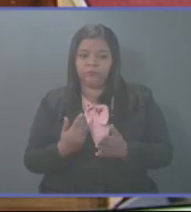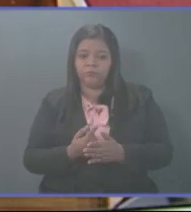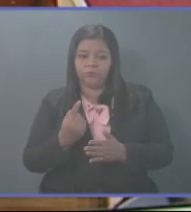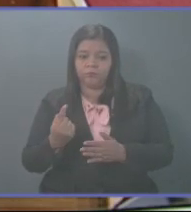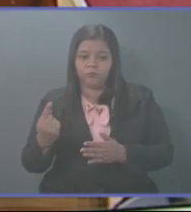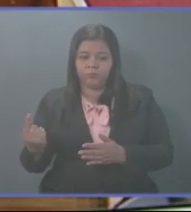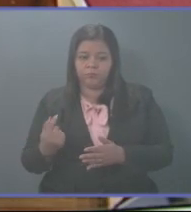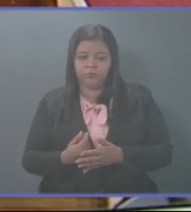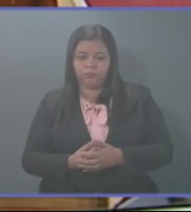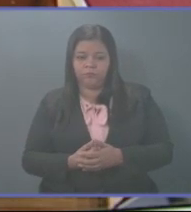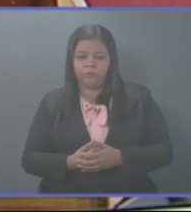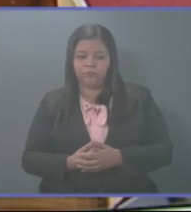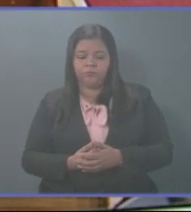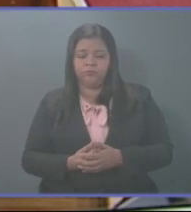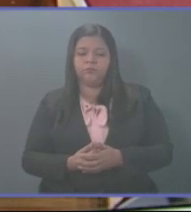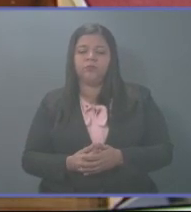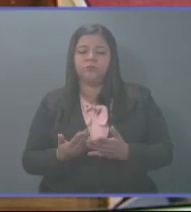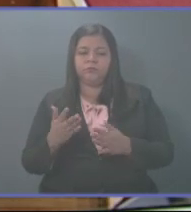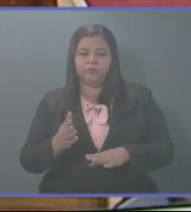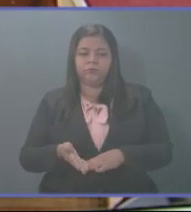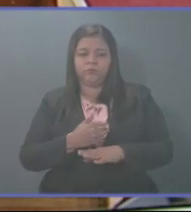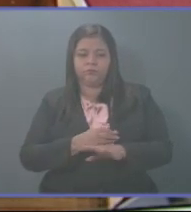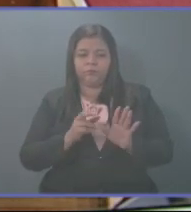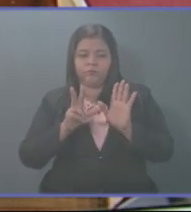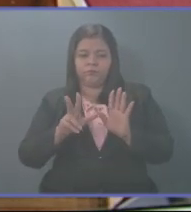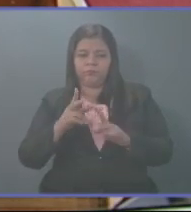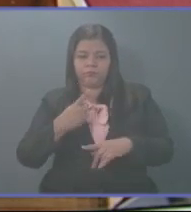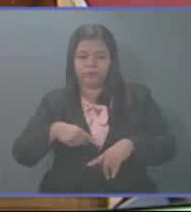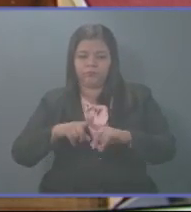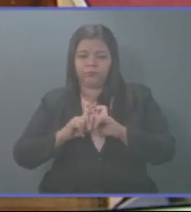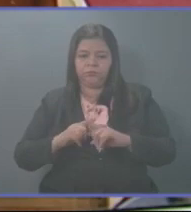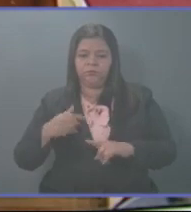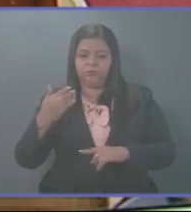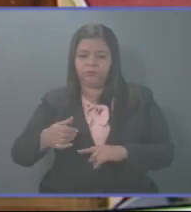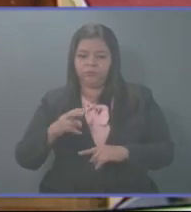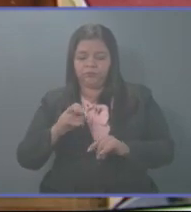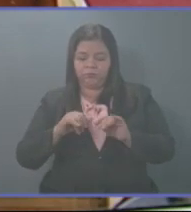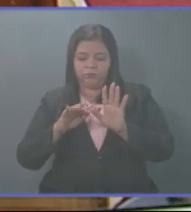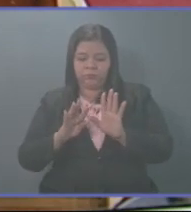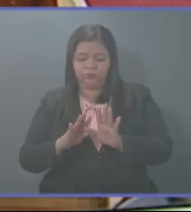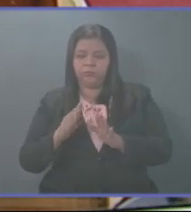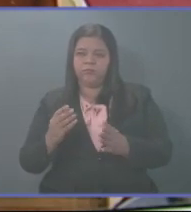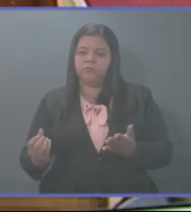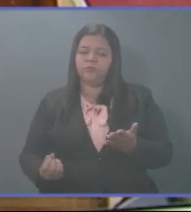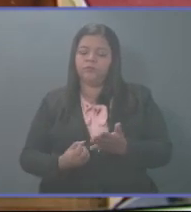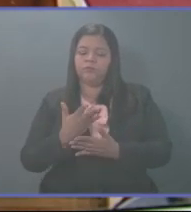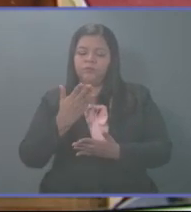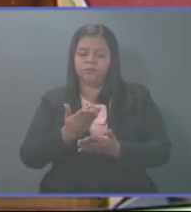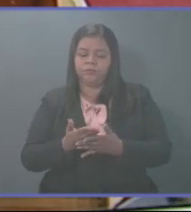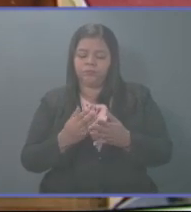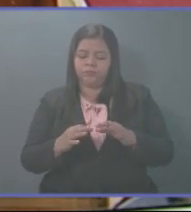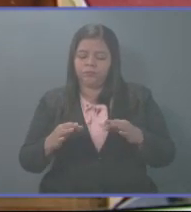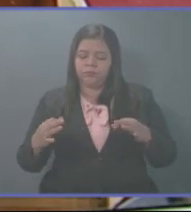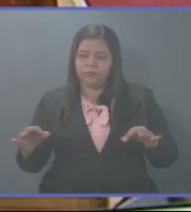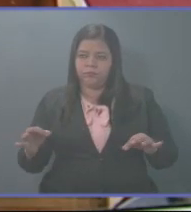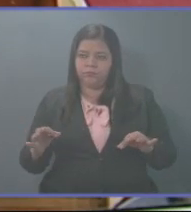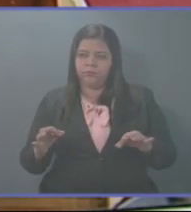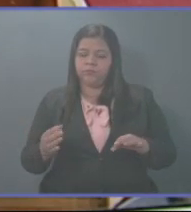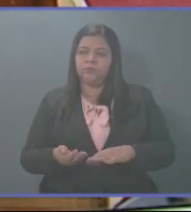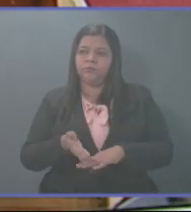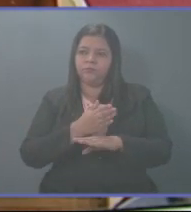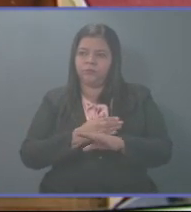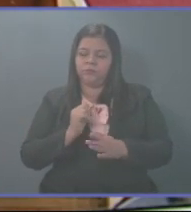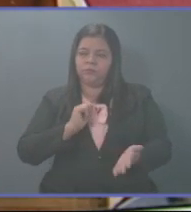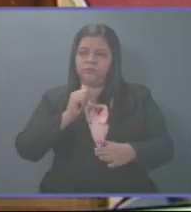desplazamiento forzado interno presentó el 8 de abril de 2019 una nueva propuesta de redacción a la propuesta elaborada por